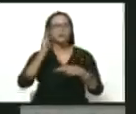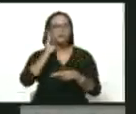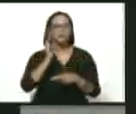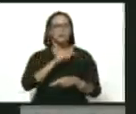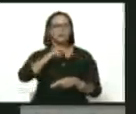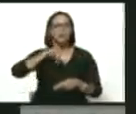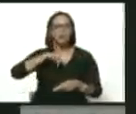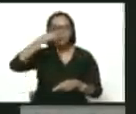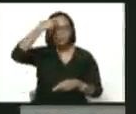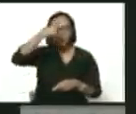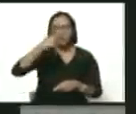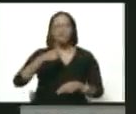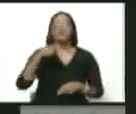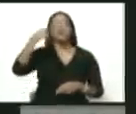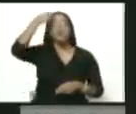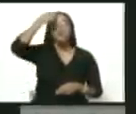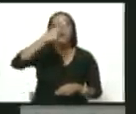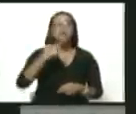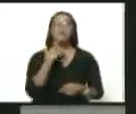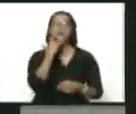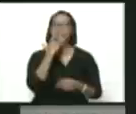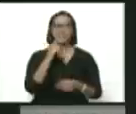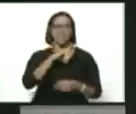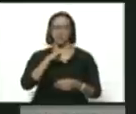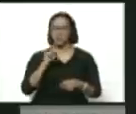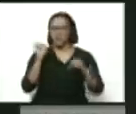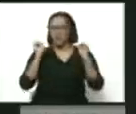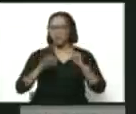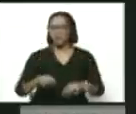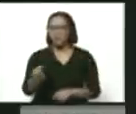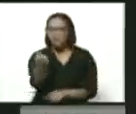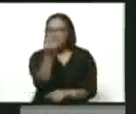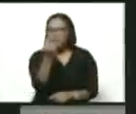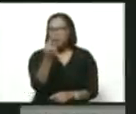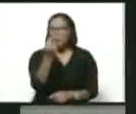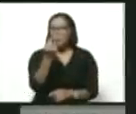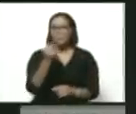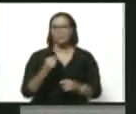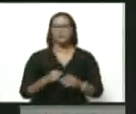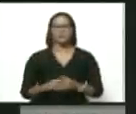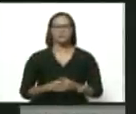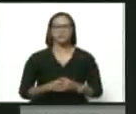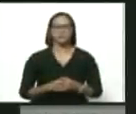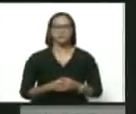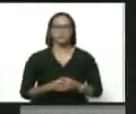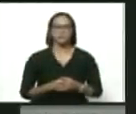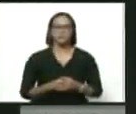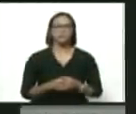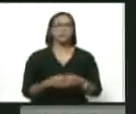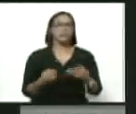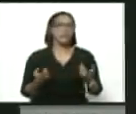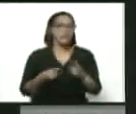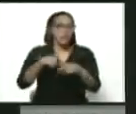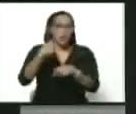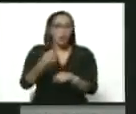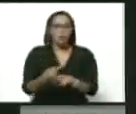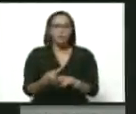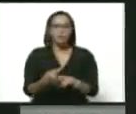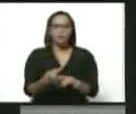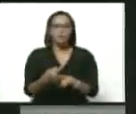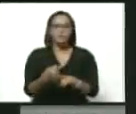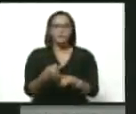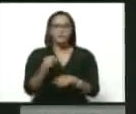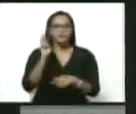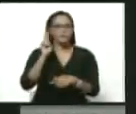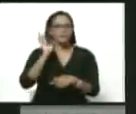Un pueblo valiente, un pueblo que no se ha rendido en ningún instante, en ningún momento se ha rendido. Y lo otro es que usted